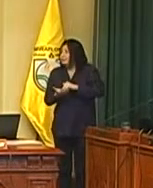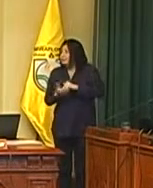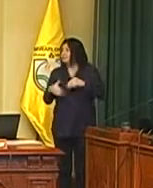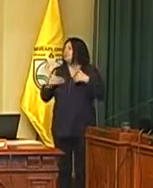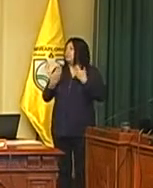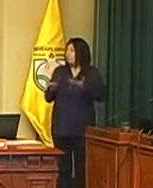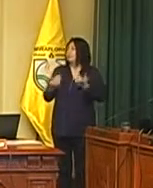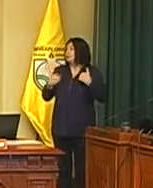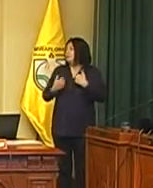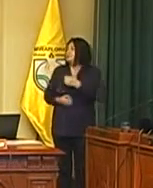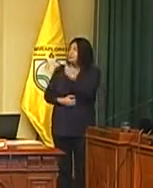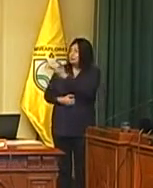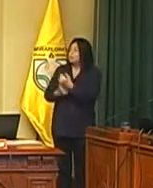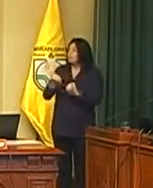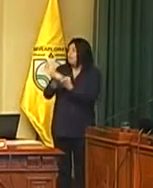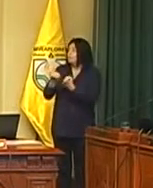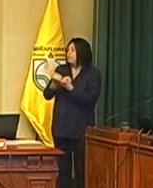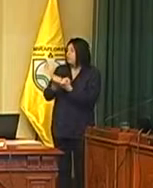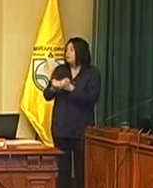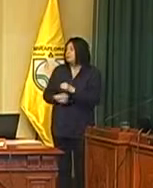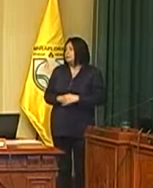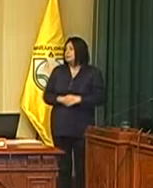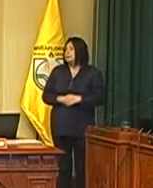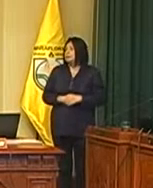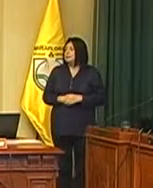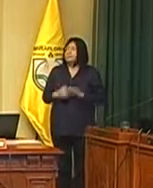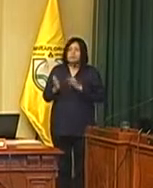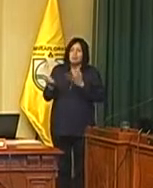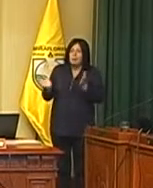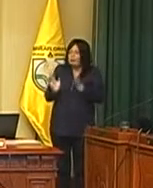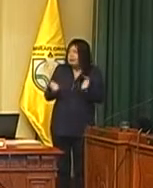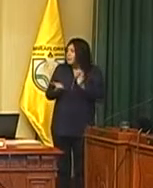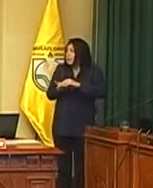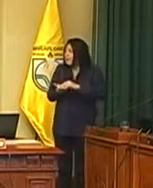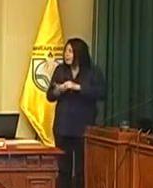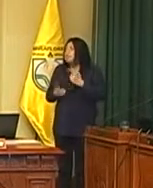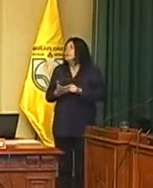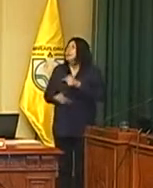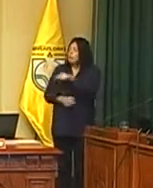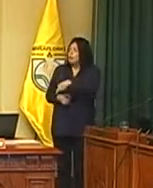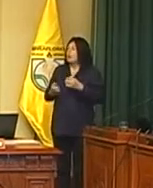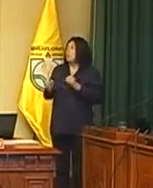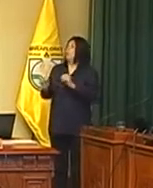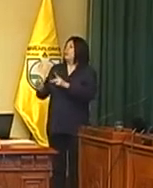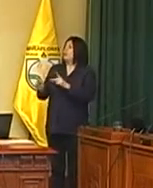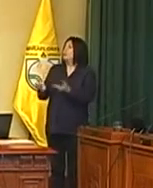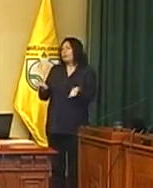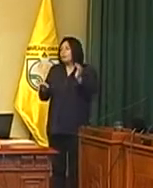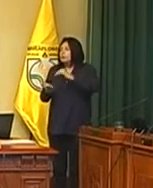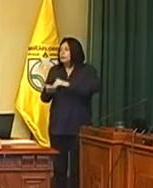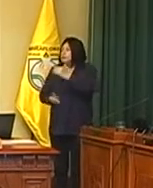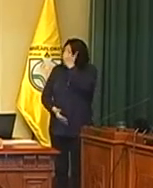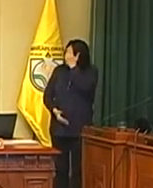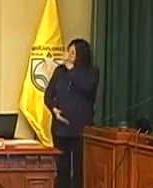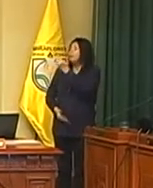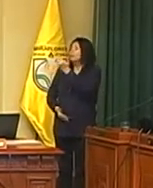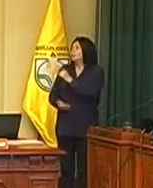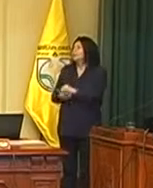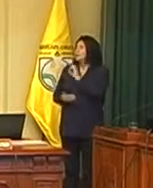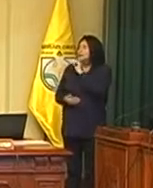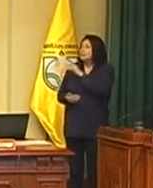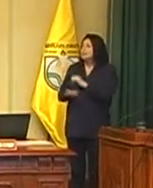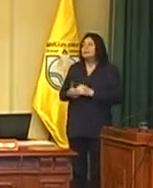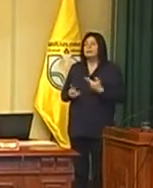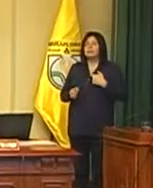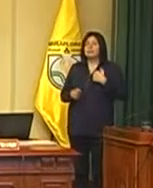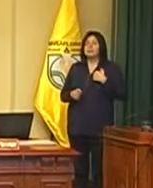su inestimable colaboración. Sin otro particular, me valgo de esta oportunidad para reiterarle mis saludos y asegurarle